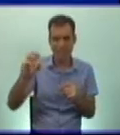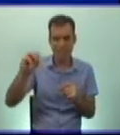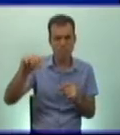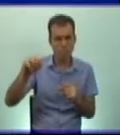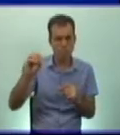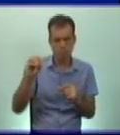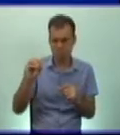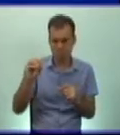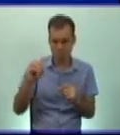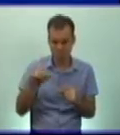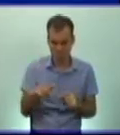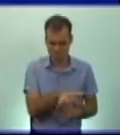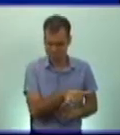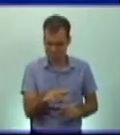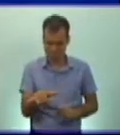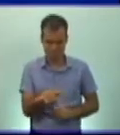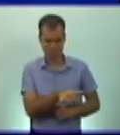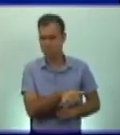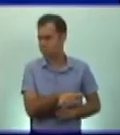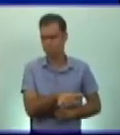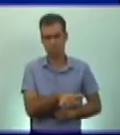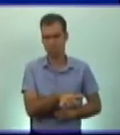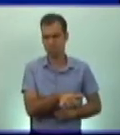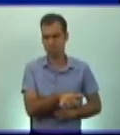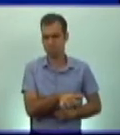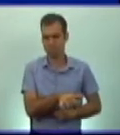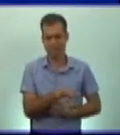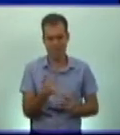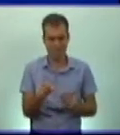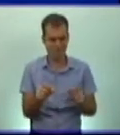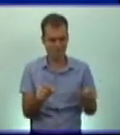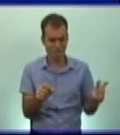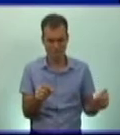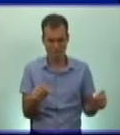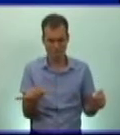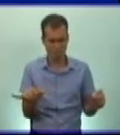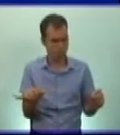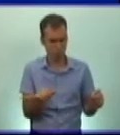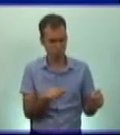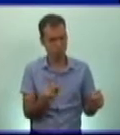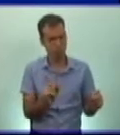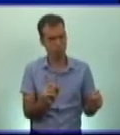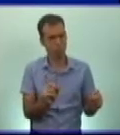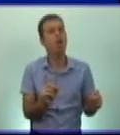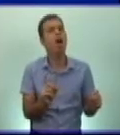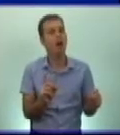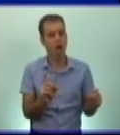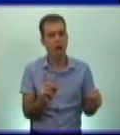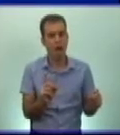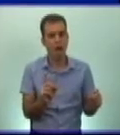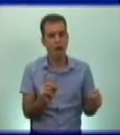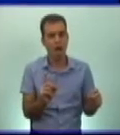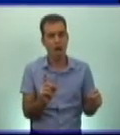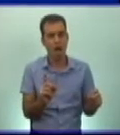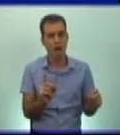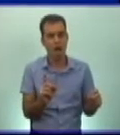aún no tiene la misma cantidad, ¿verdad? Por ejemplo, ¿cuántos átomos de azufre hay acá en los reaccionantes? 8. Y en